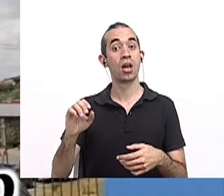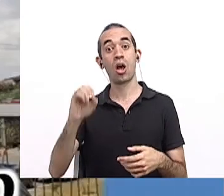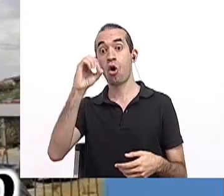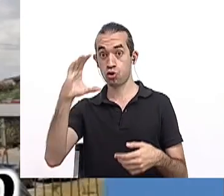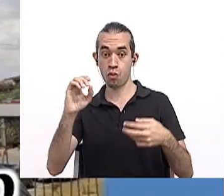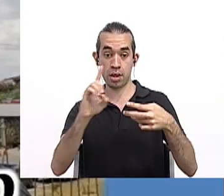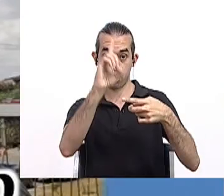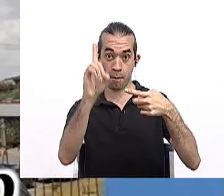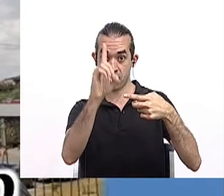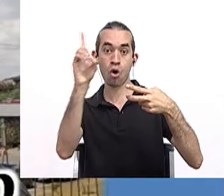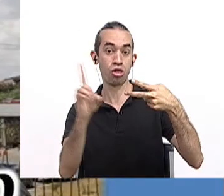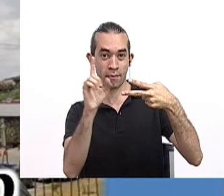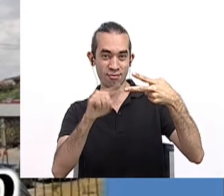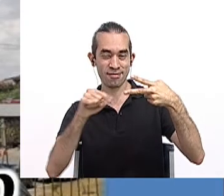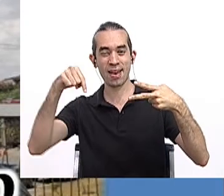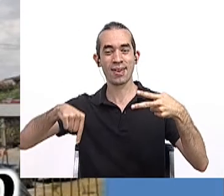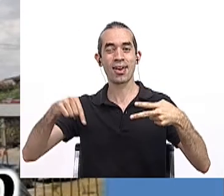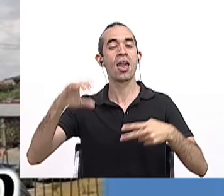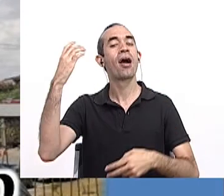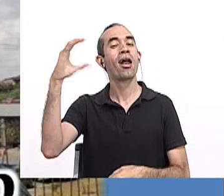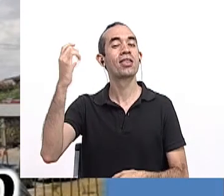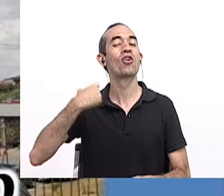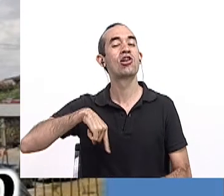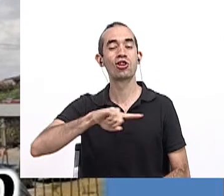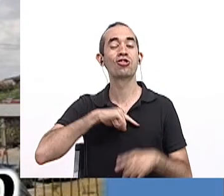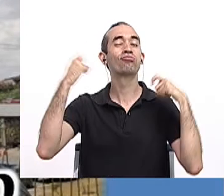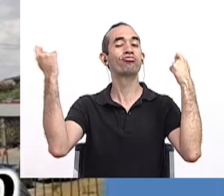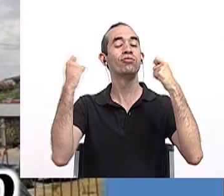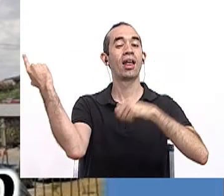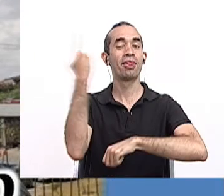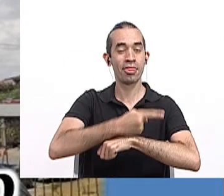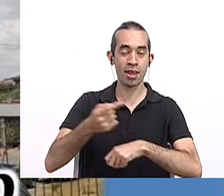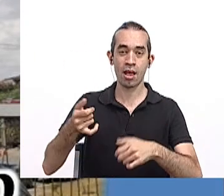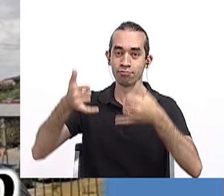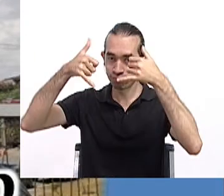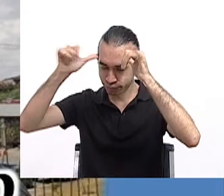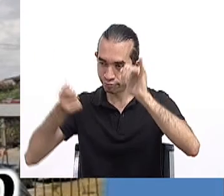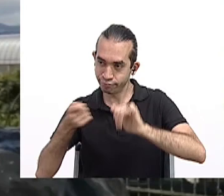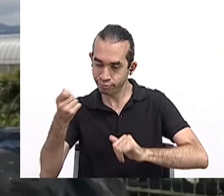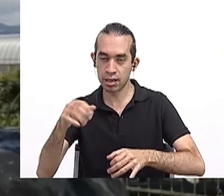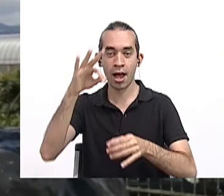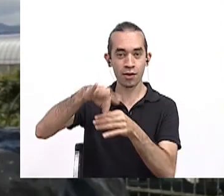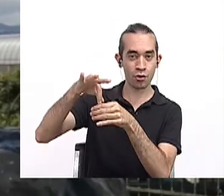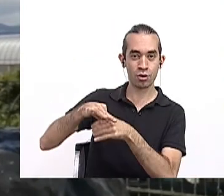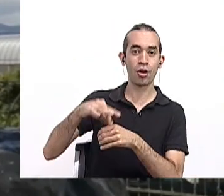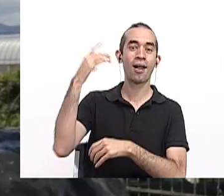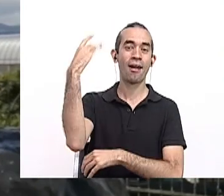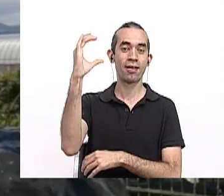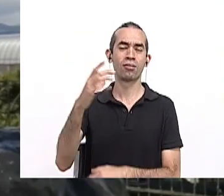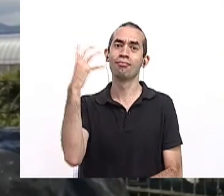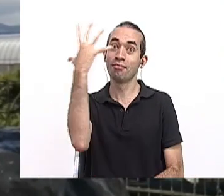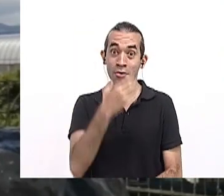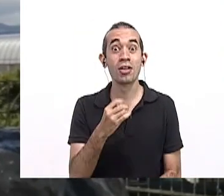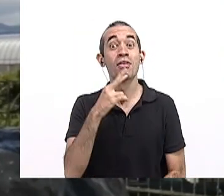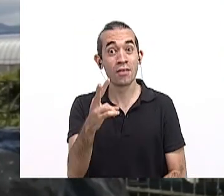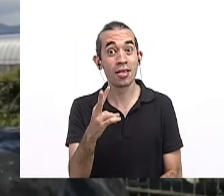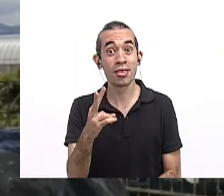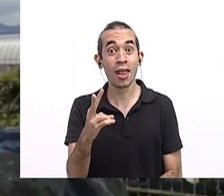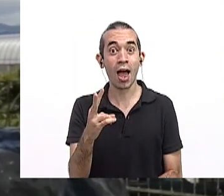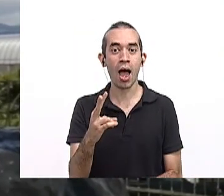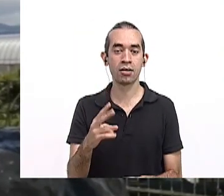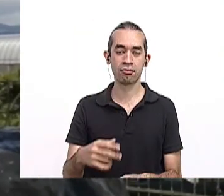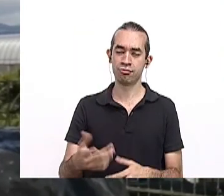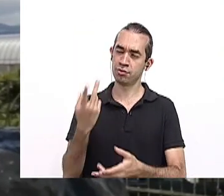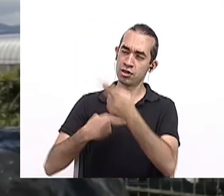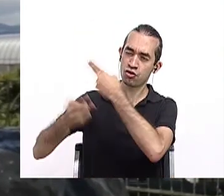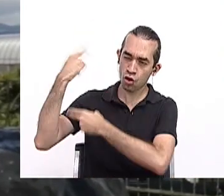de octubre en cartago celebramos el día del boyero agricultor cartaginés qué lindo verdad rescatar nuestras